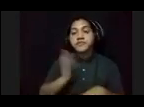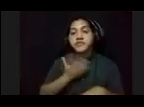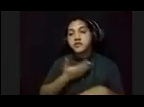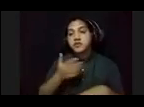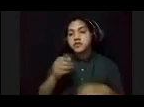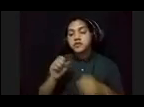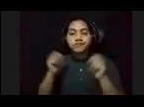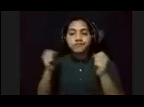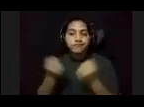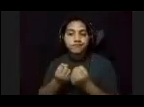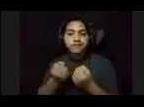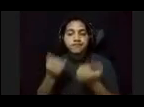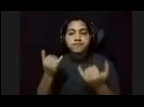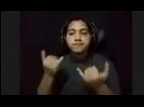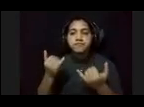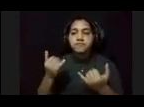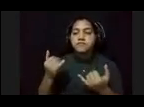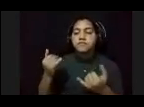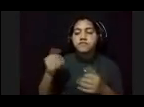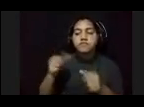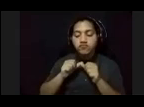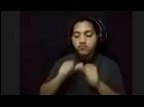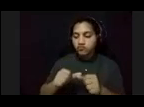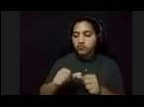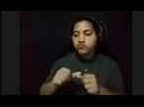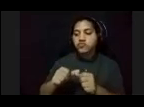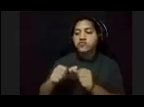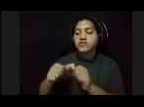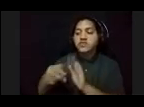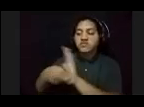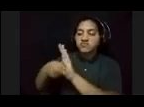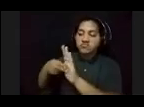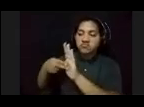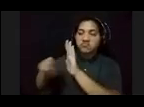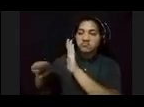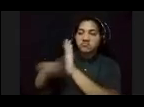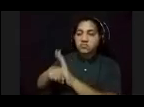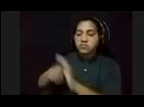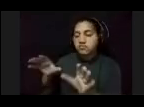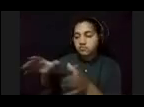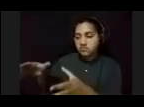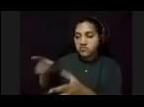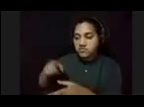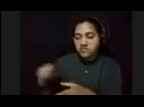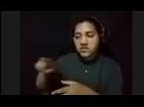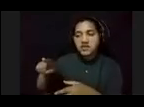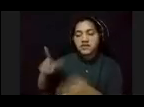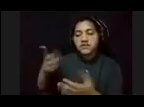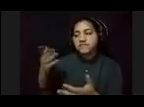día continúa estigmatizando a la barriada La Perla y sigue teniendo prejuicios en contra de la